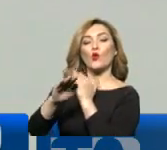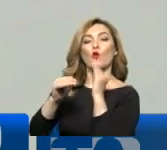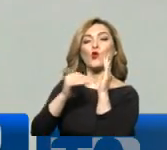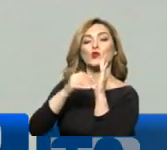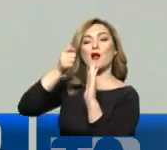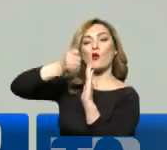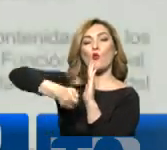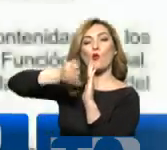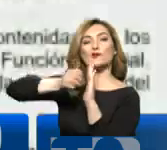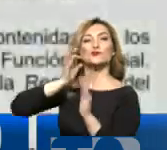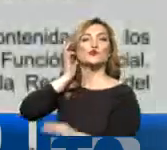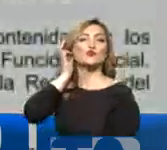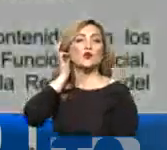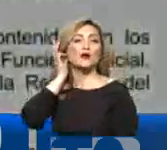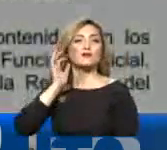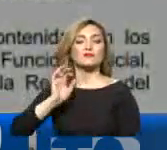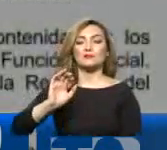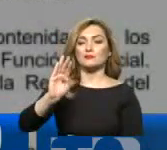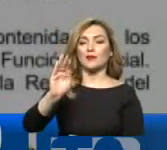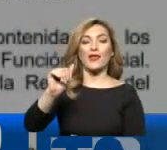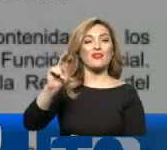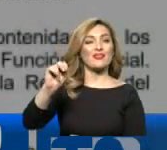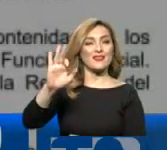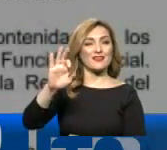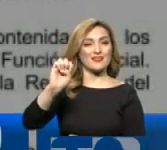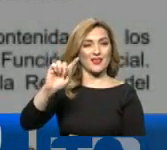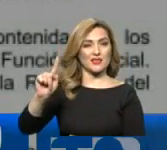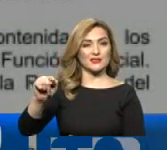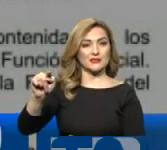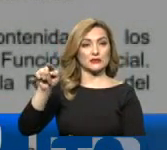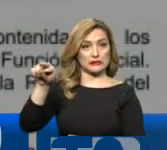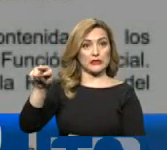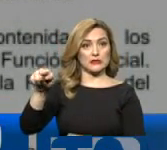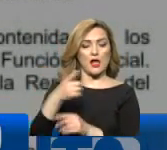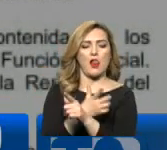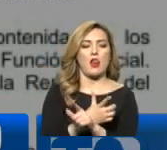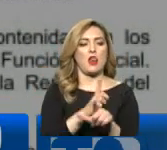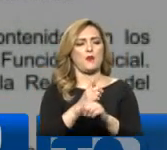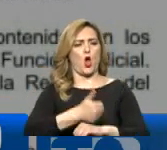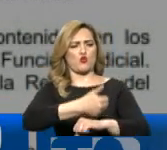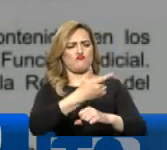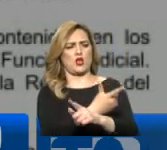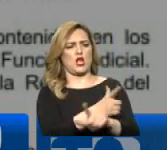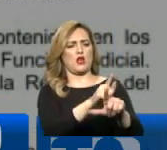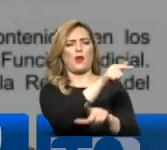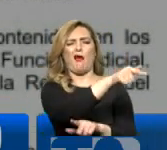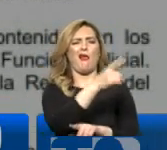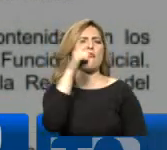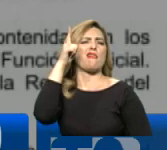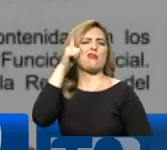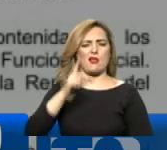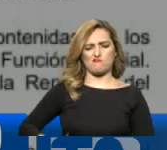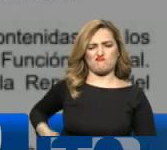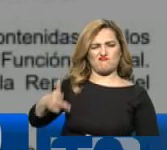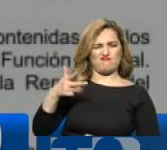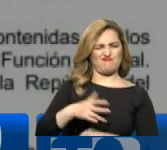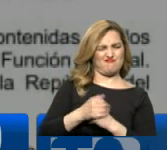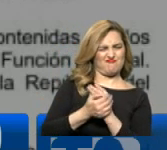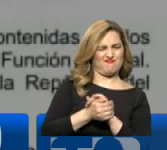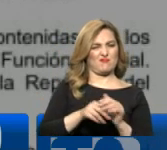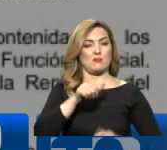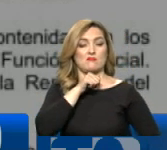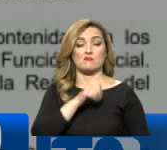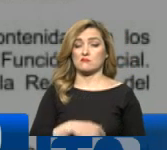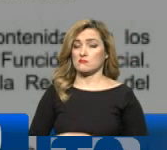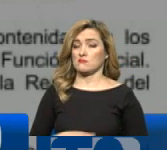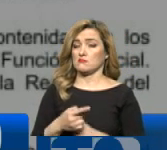Alcira Benítez, quien otorgó la prelibertad a alias Rasquiña, líder de Los Choneros. Según el organismo, tenía una sentencia condenatoria de